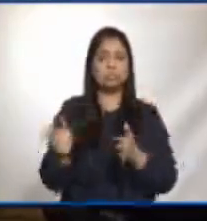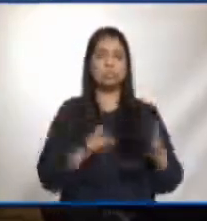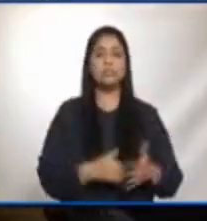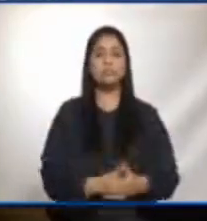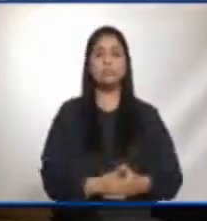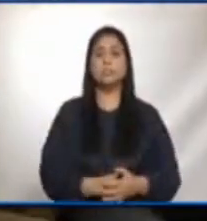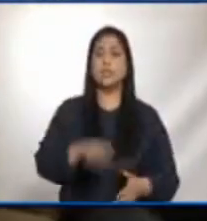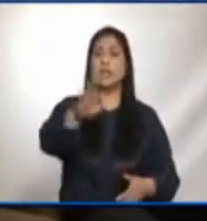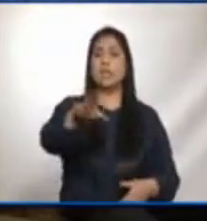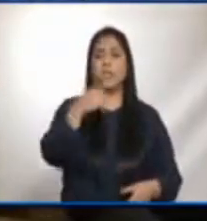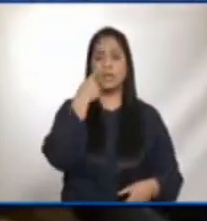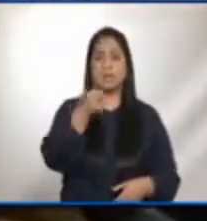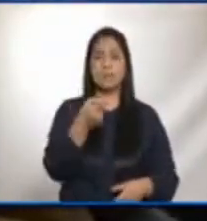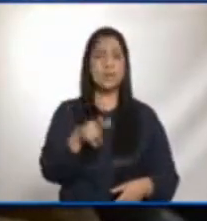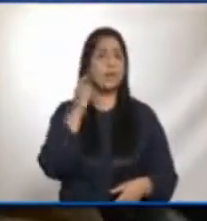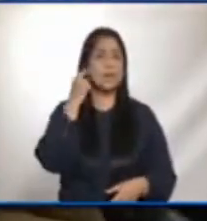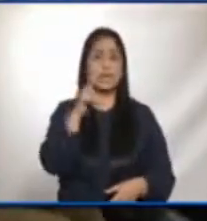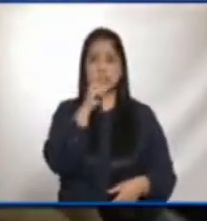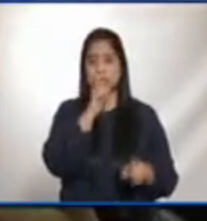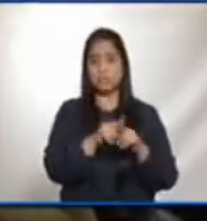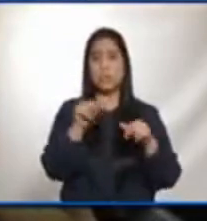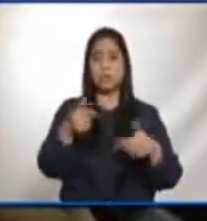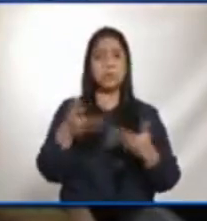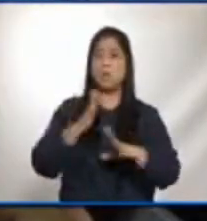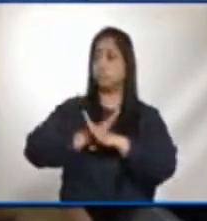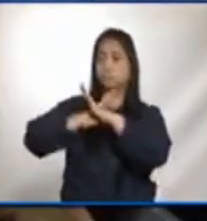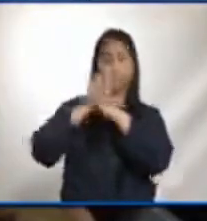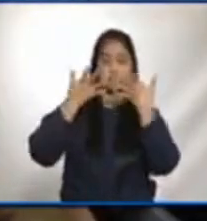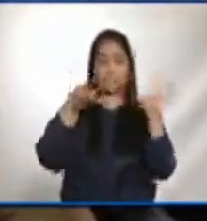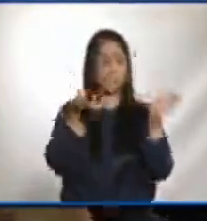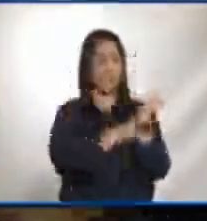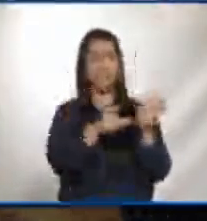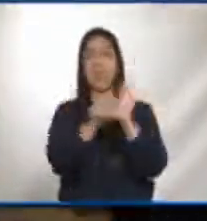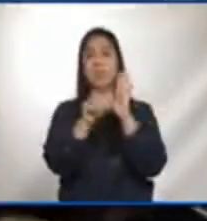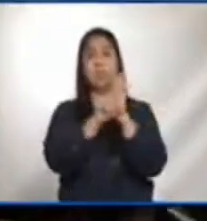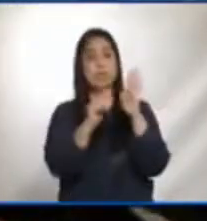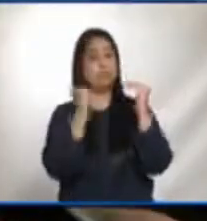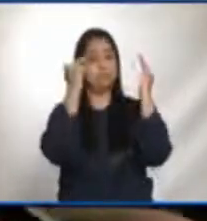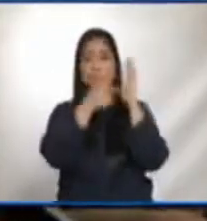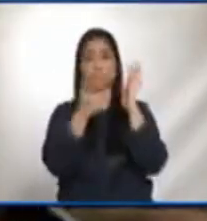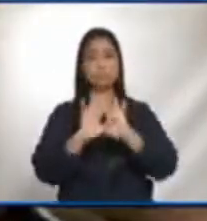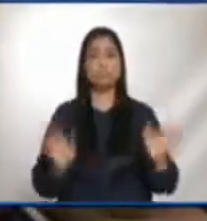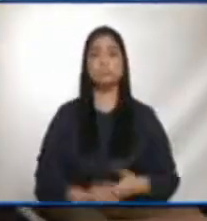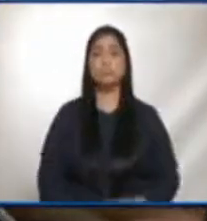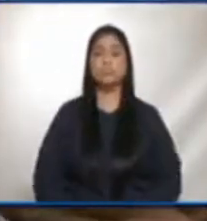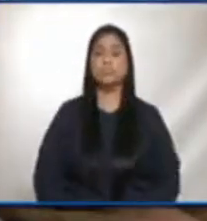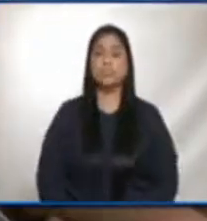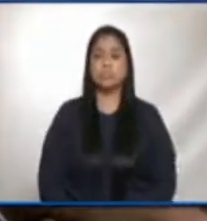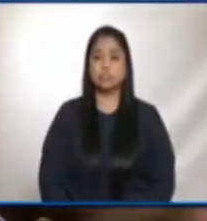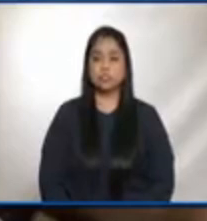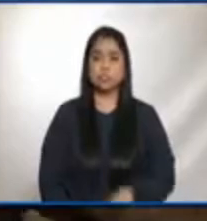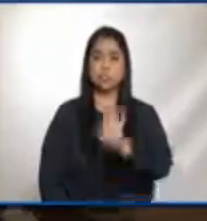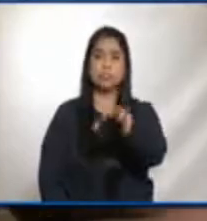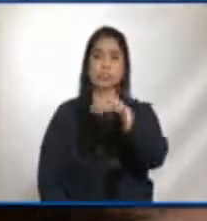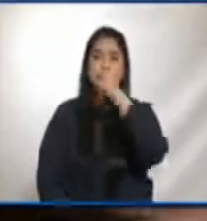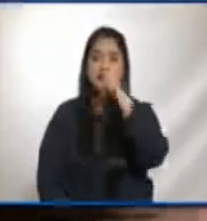CC? ¿Qué? Este tema del organismo. Vamos a cumplir con lo establecido con la Constitución Política de la República. Presidente, ¿se reunió con los ministros para que pongan su plan de